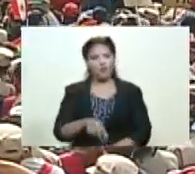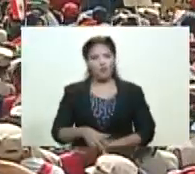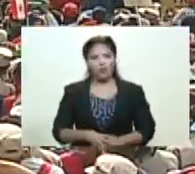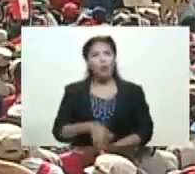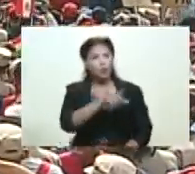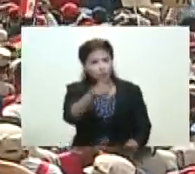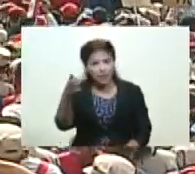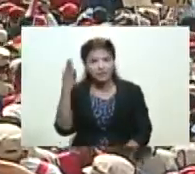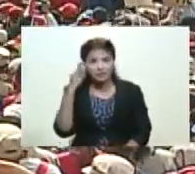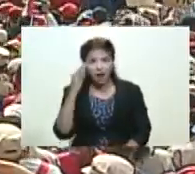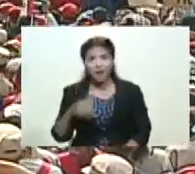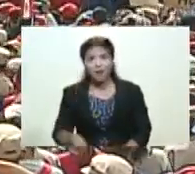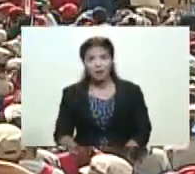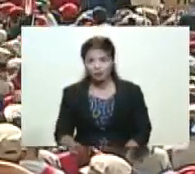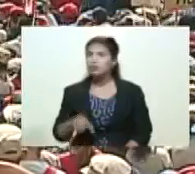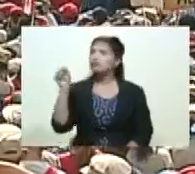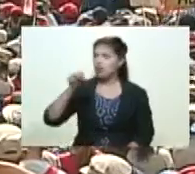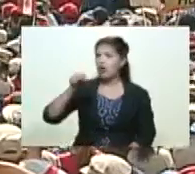¿Ustedes lo sabían?